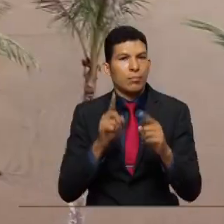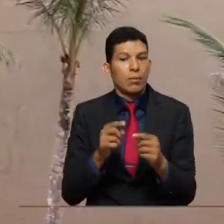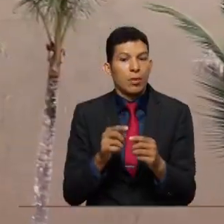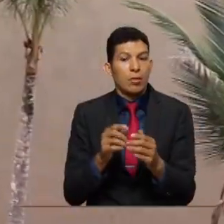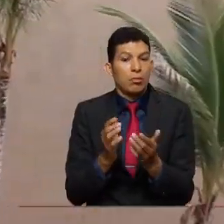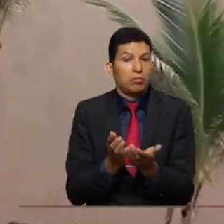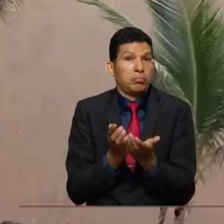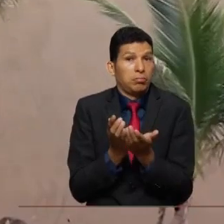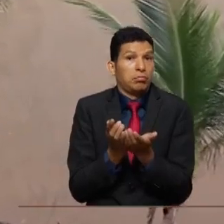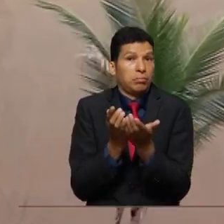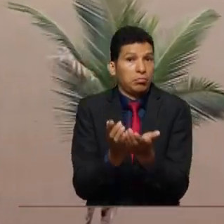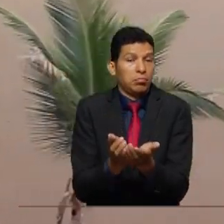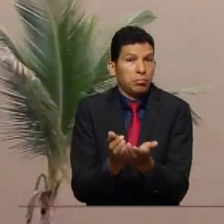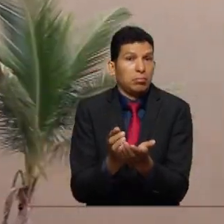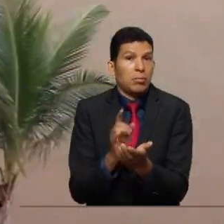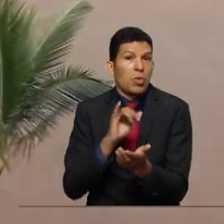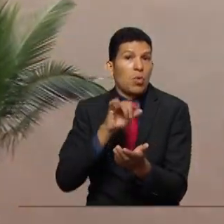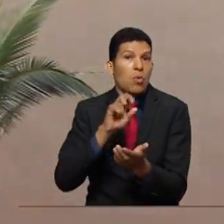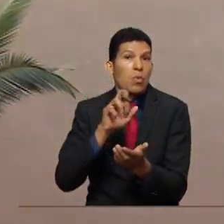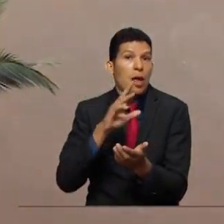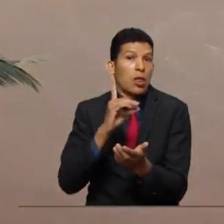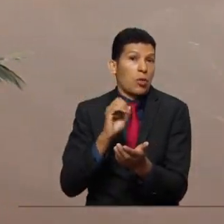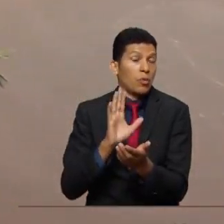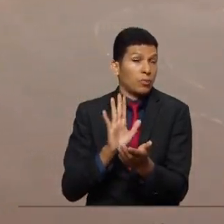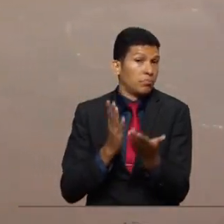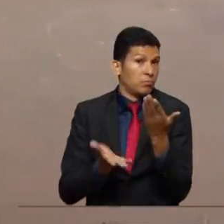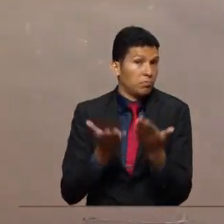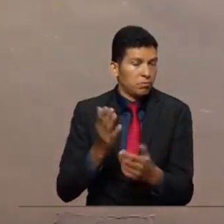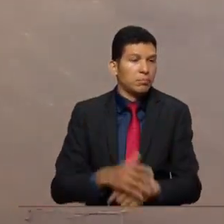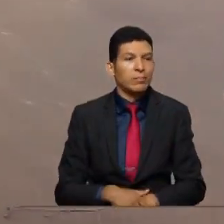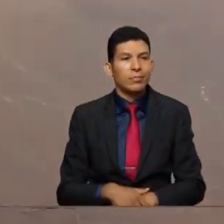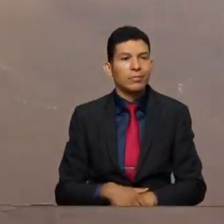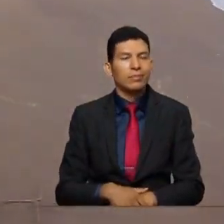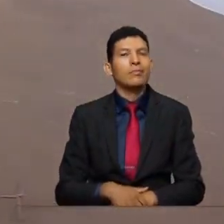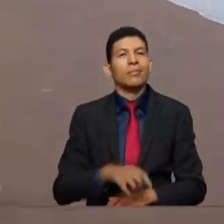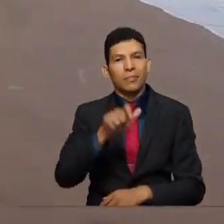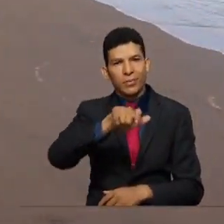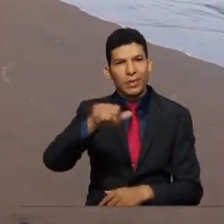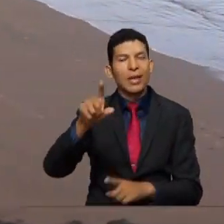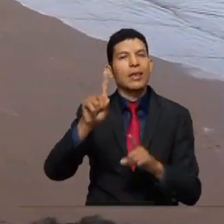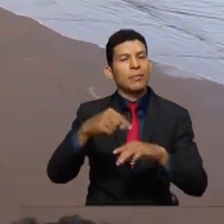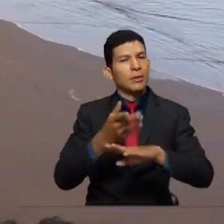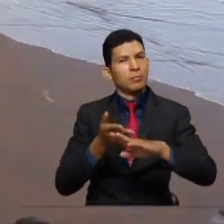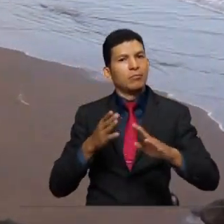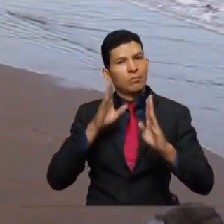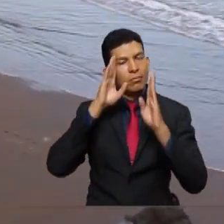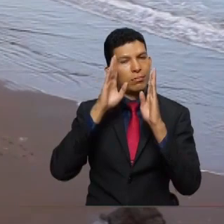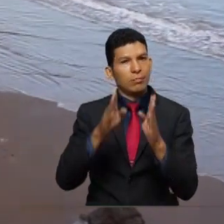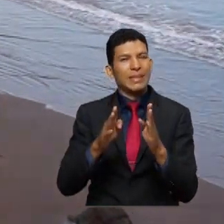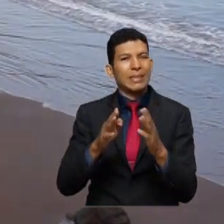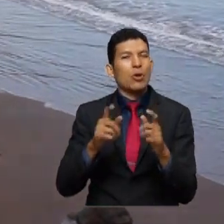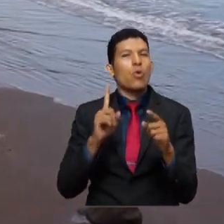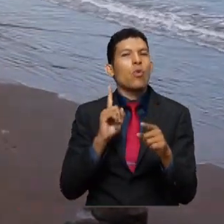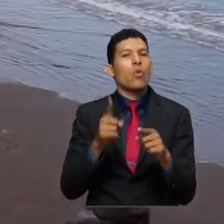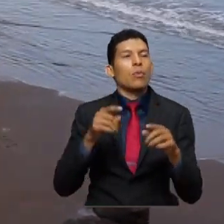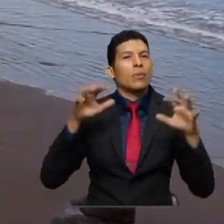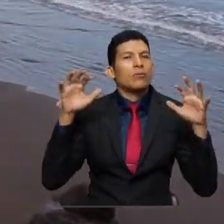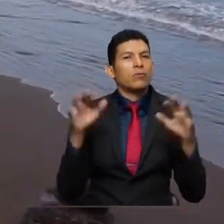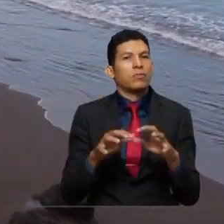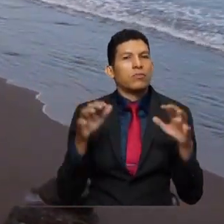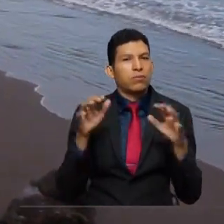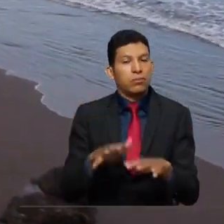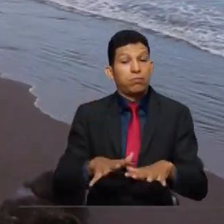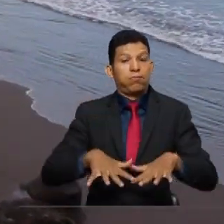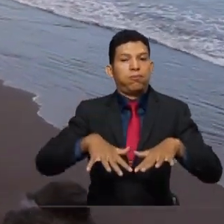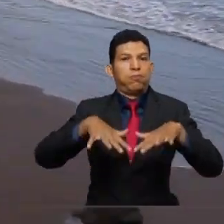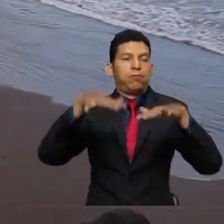puede ser bien sea en Cupica o en Jurado. Los pobladores de este enclave requieren también atención por los estragos de las precipitaciones